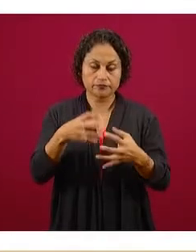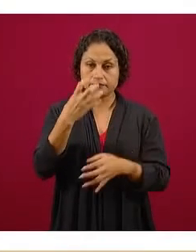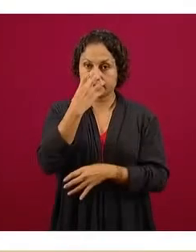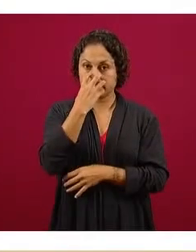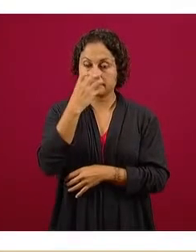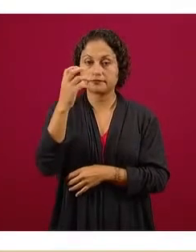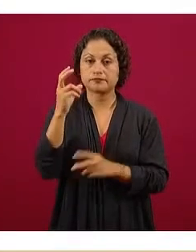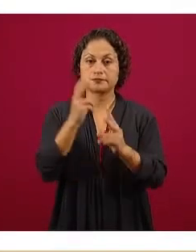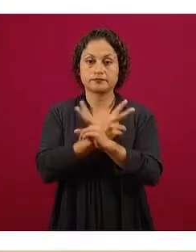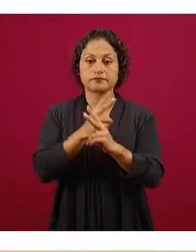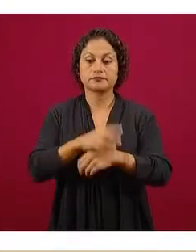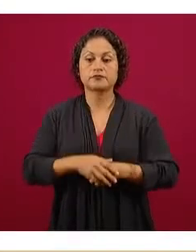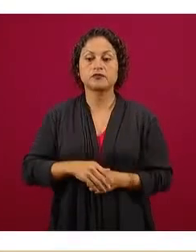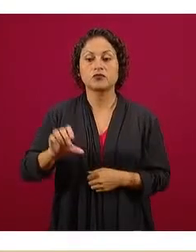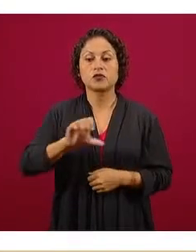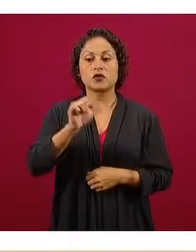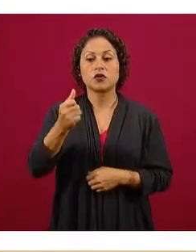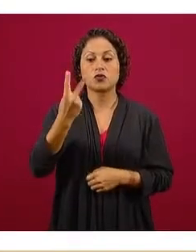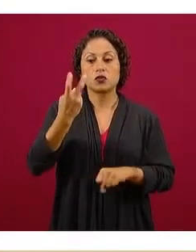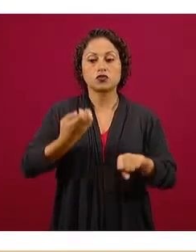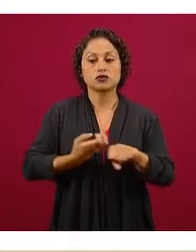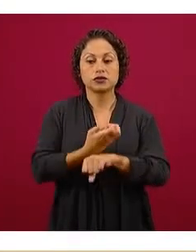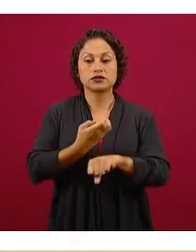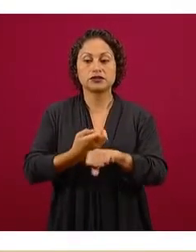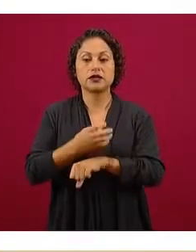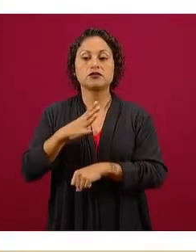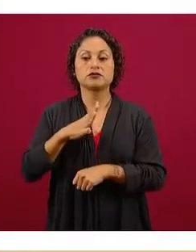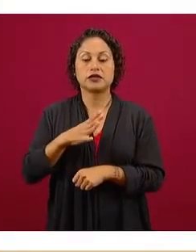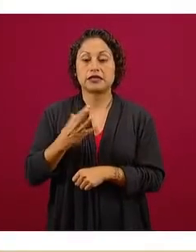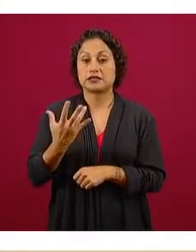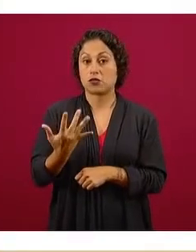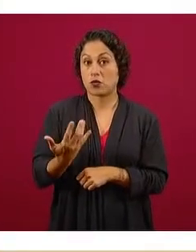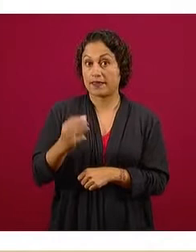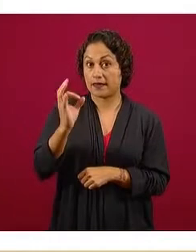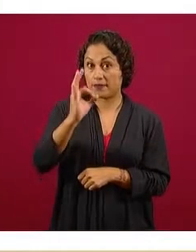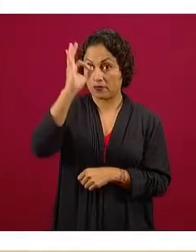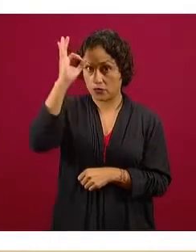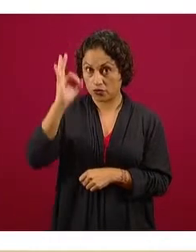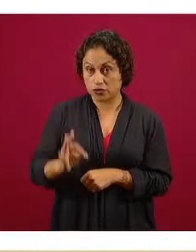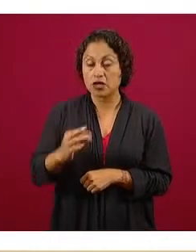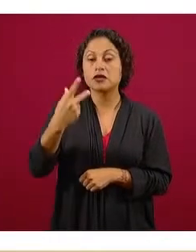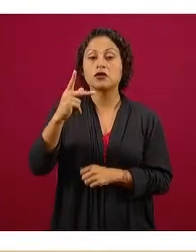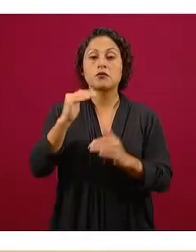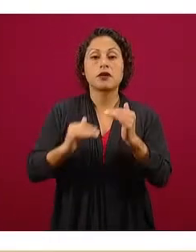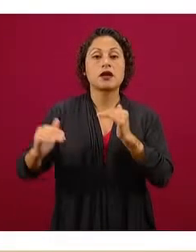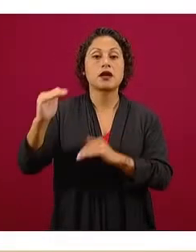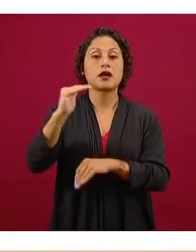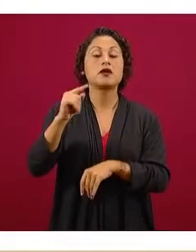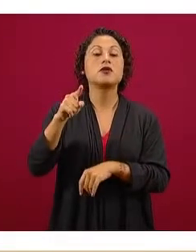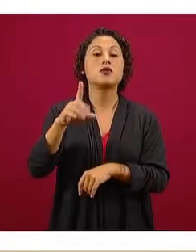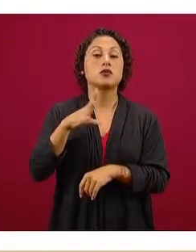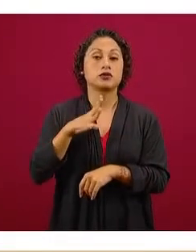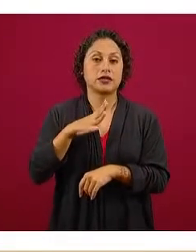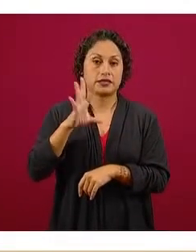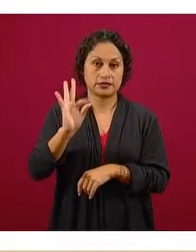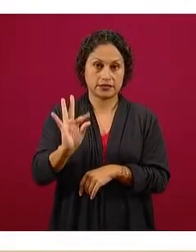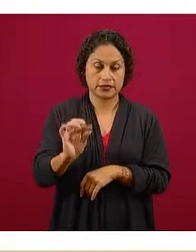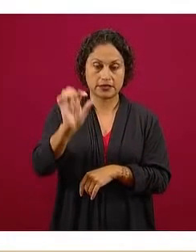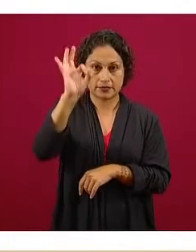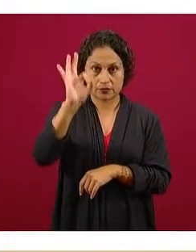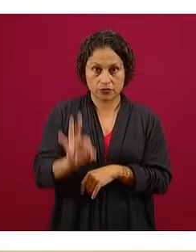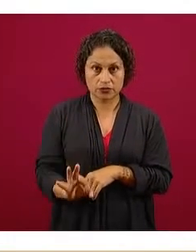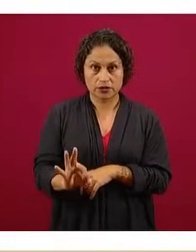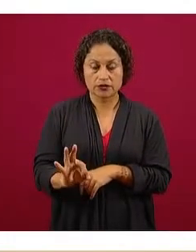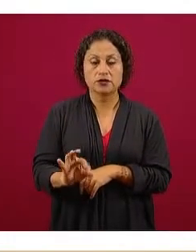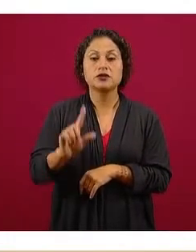por debajo, digamos, del 50% de la ocupación, pero aún así por encima de ese 70% que